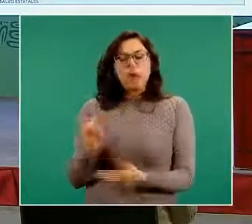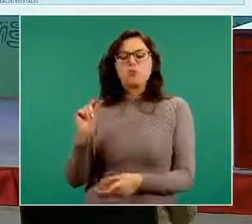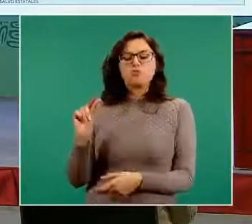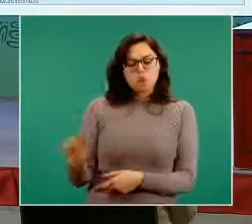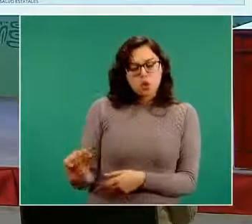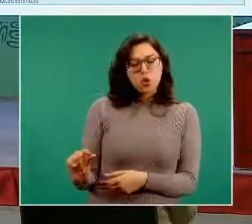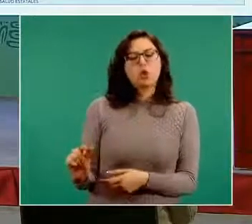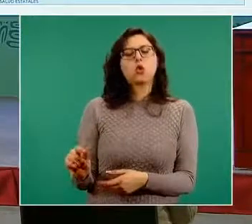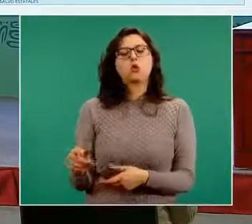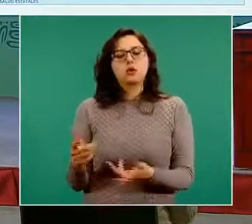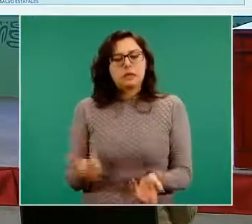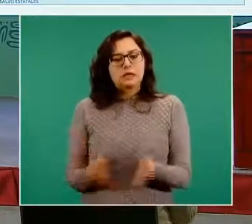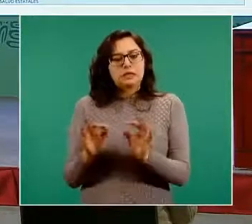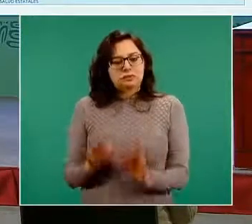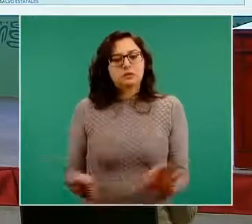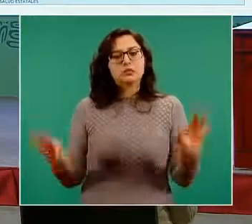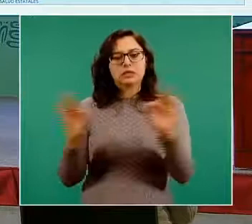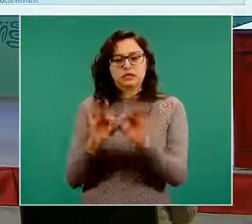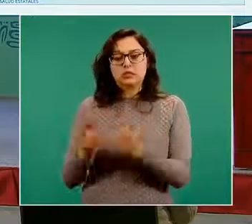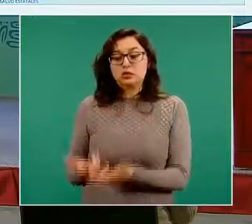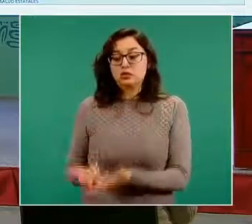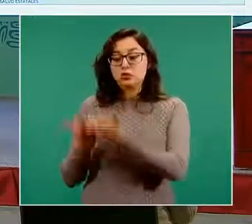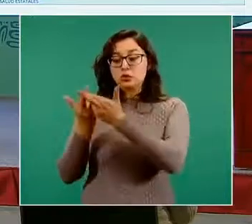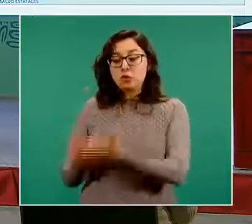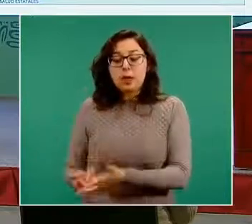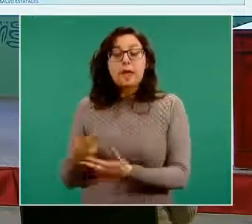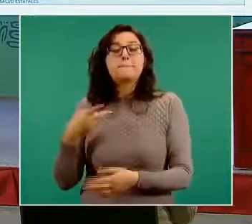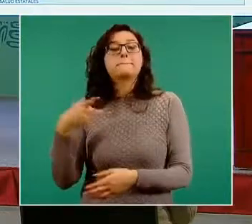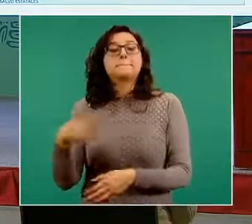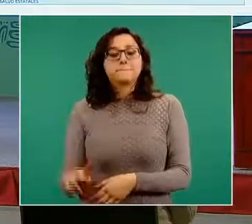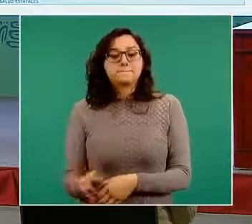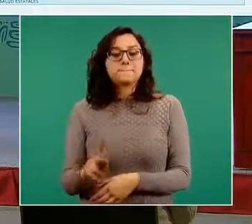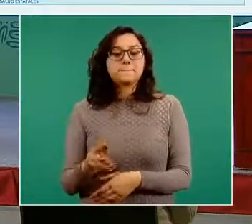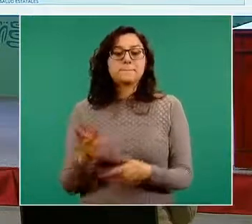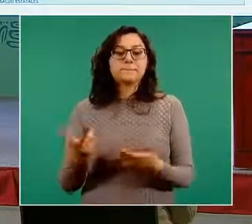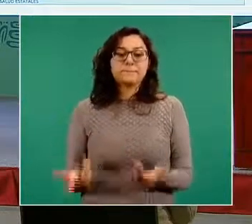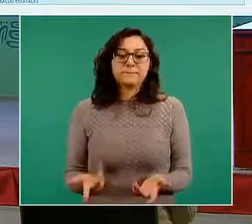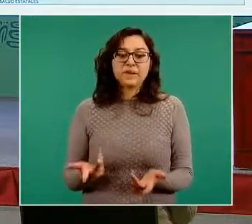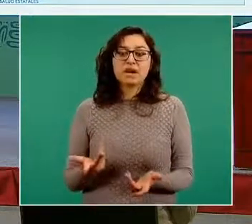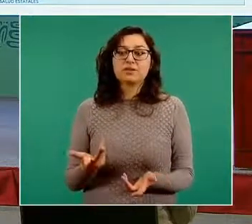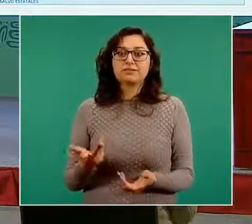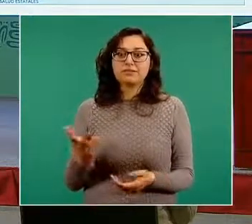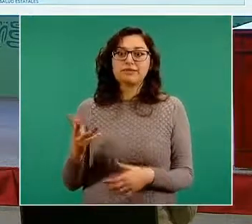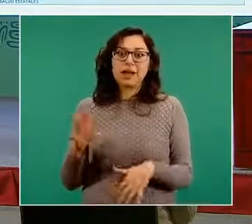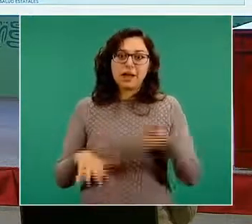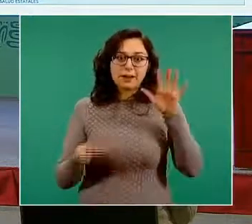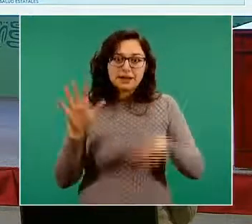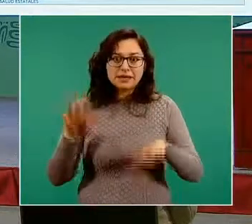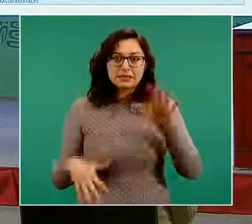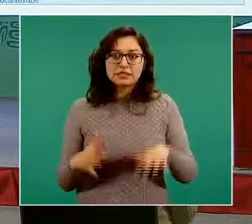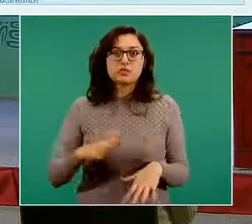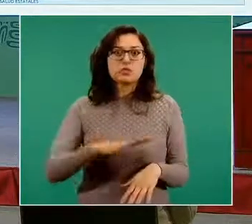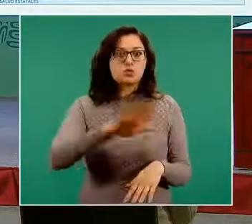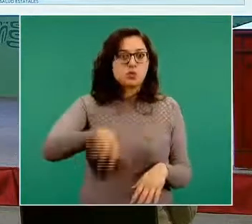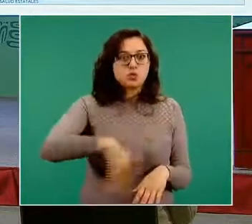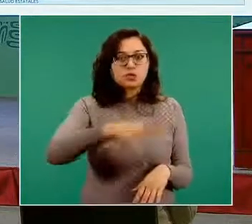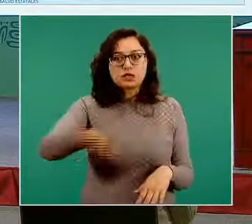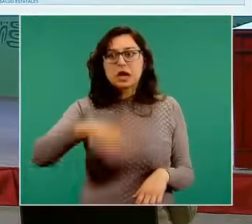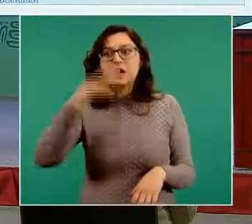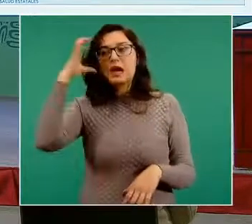de camas generales. Lógicamente que para poder encontrar y llegar a una es muy importante se mantenga la